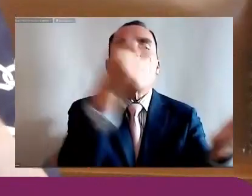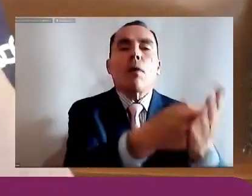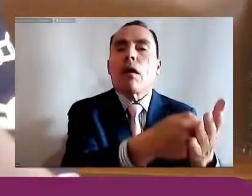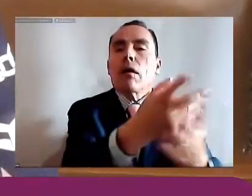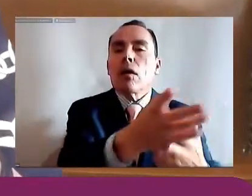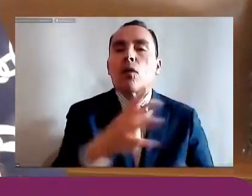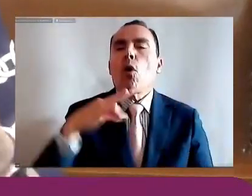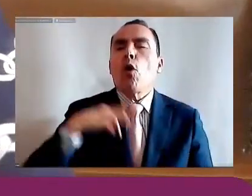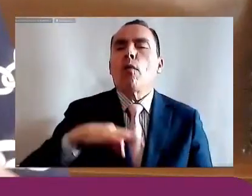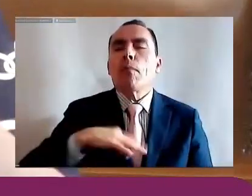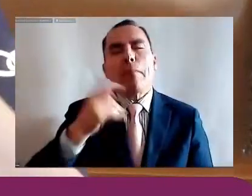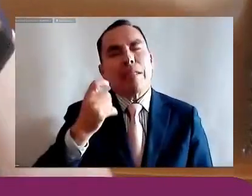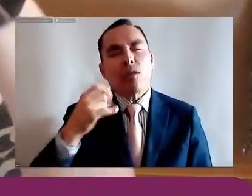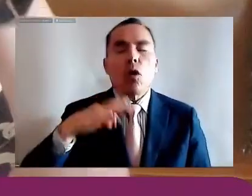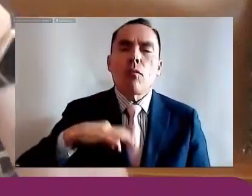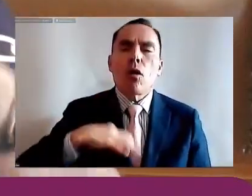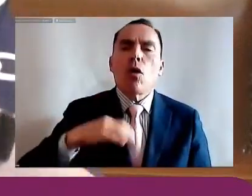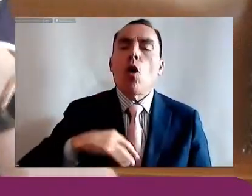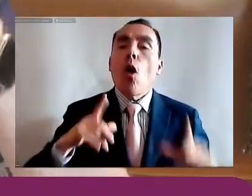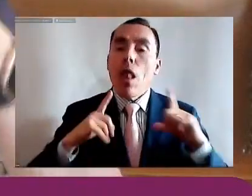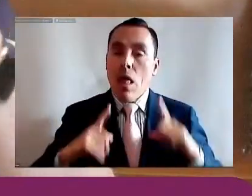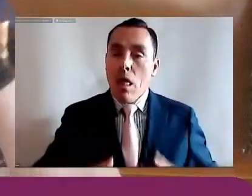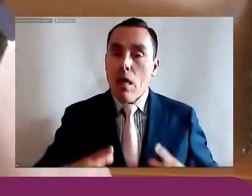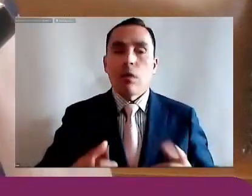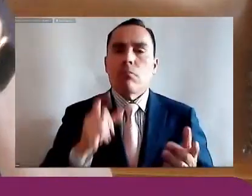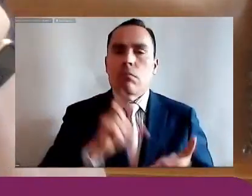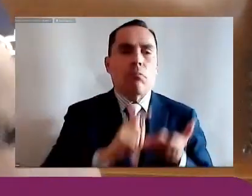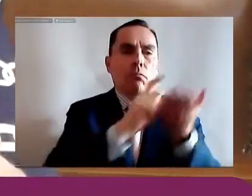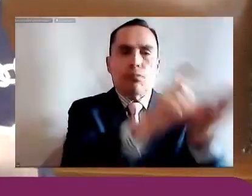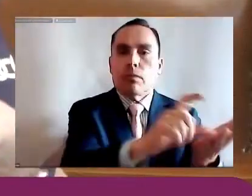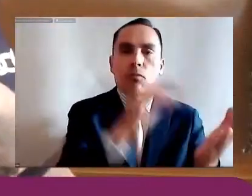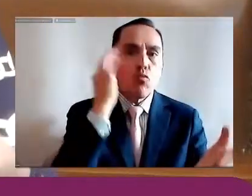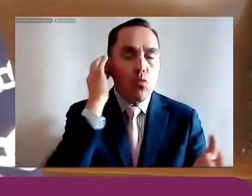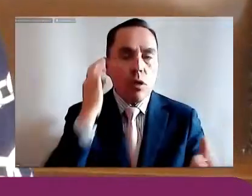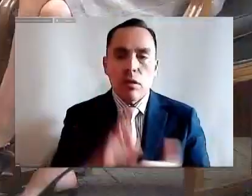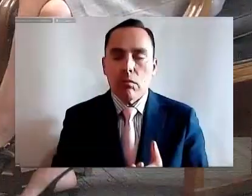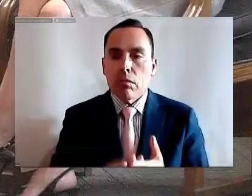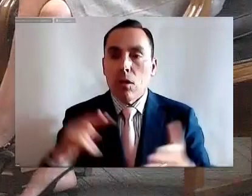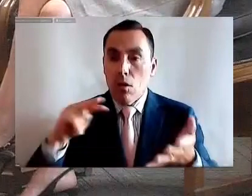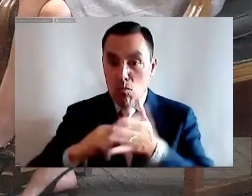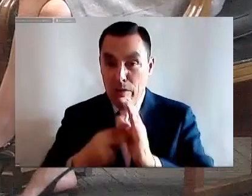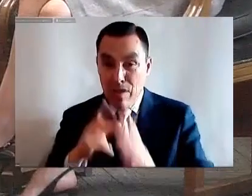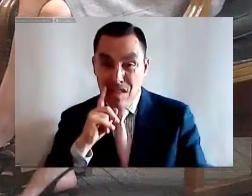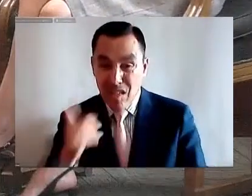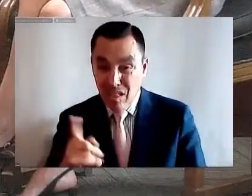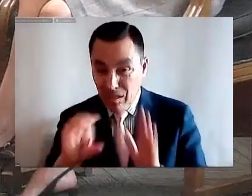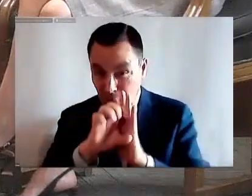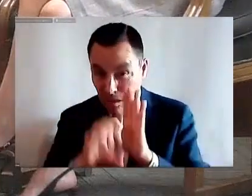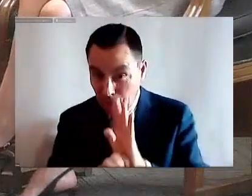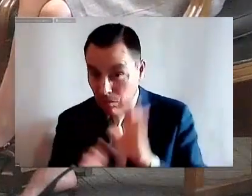digamos, atribuirle al derecho civil la responsabilidad de hacerse cargo de ese problema, ¿verdad? Pero